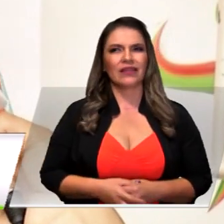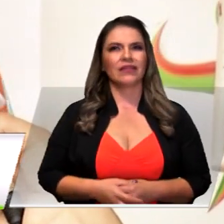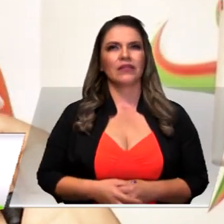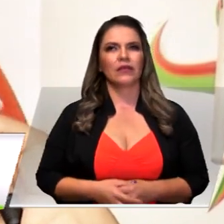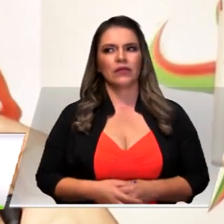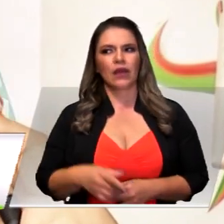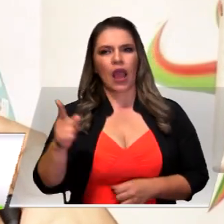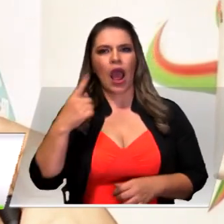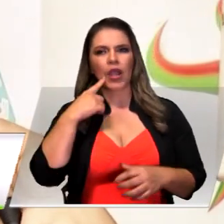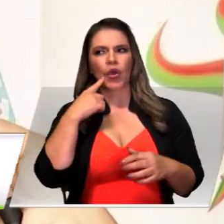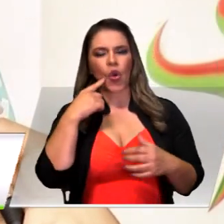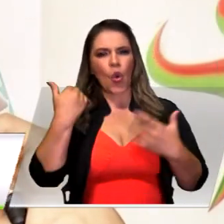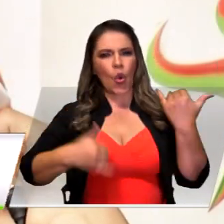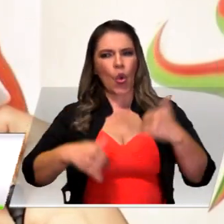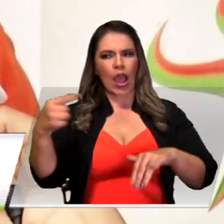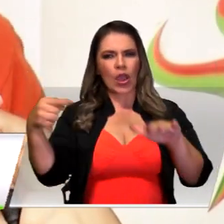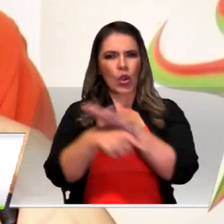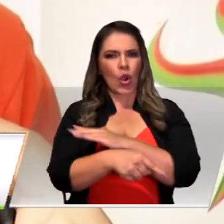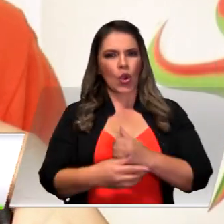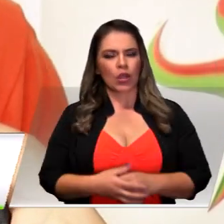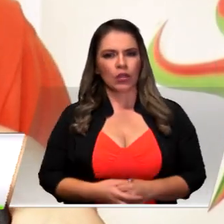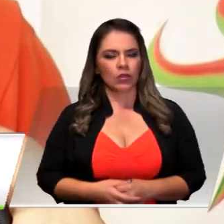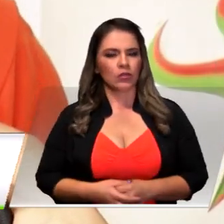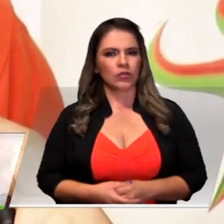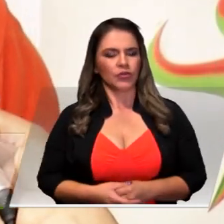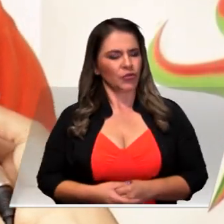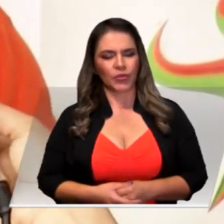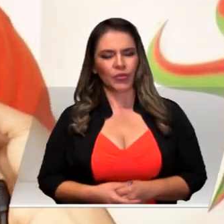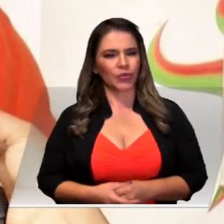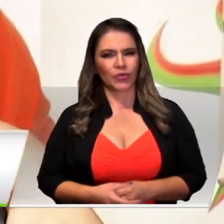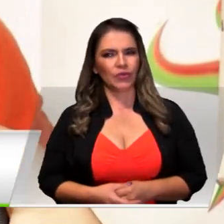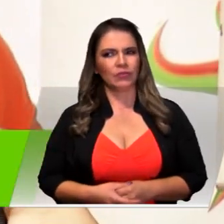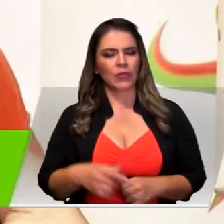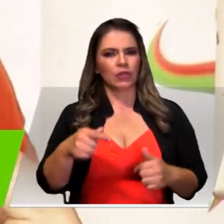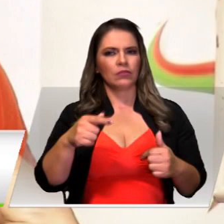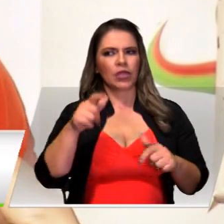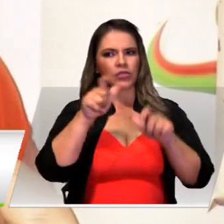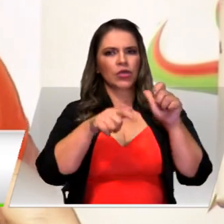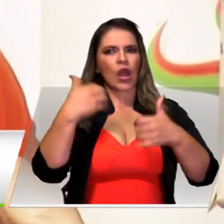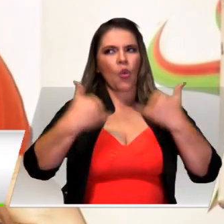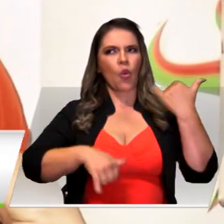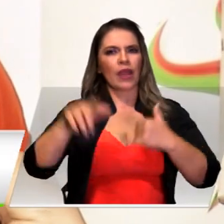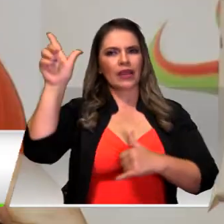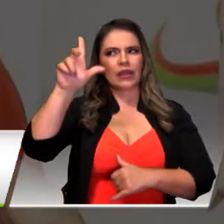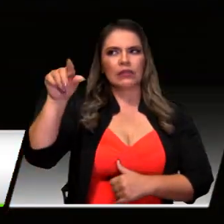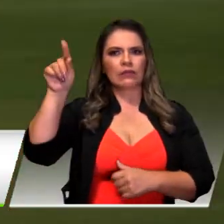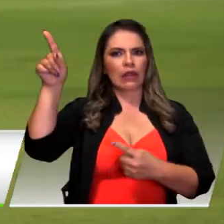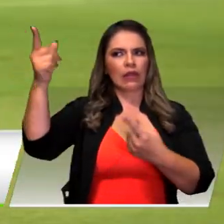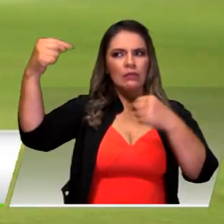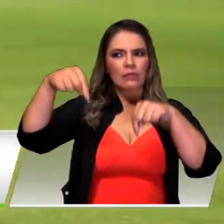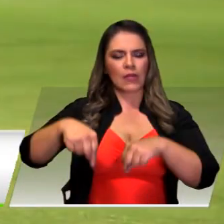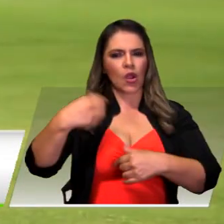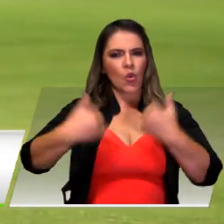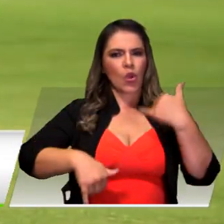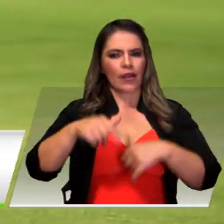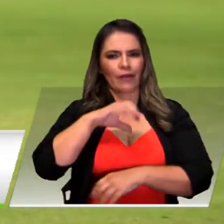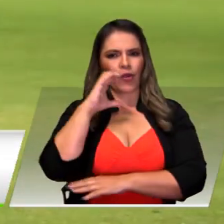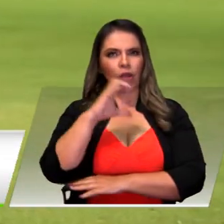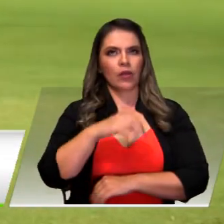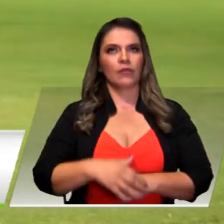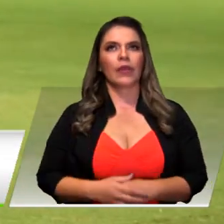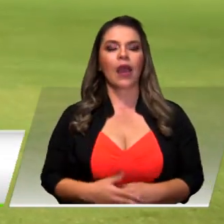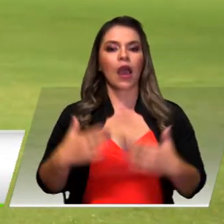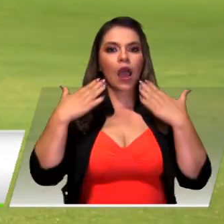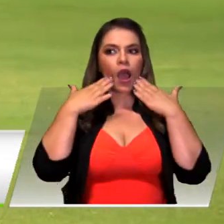gol y tenemos los dos goleadores de Italia. Pero eso hay que ponérsela ahí. James Rodríguez es el número